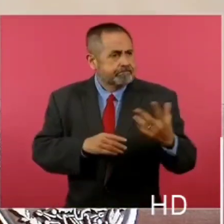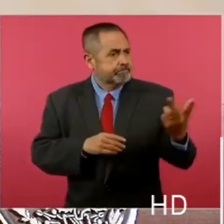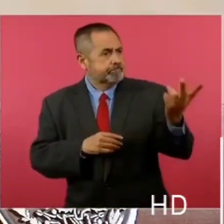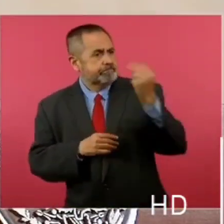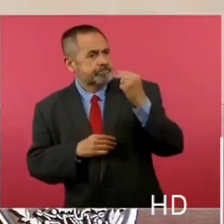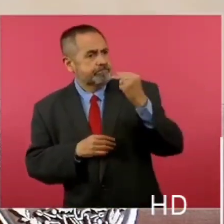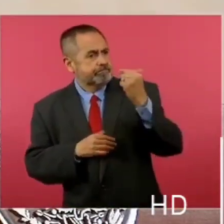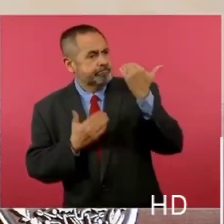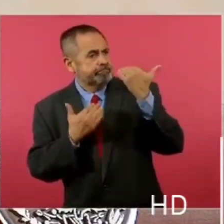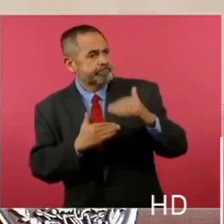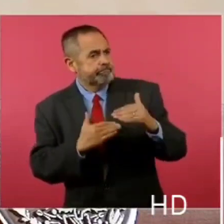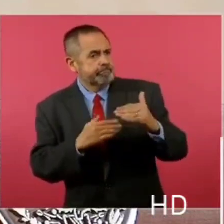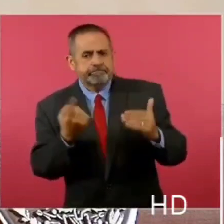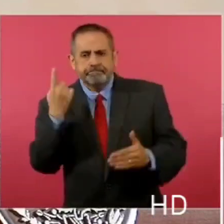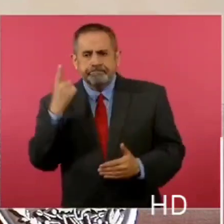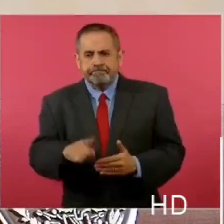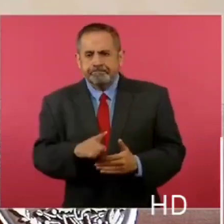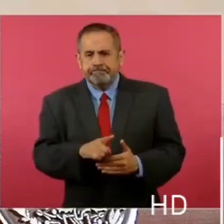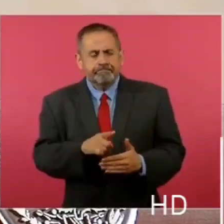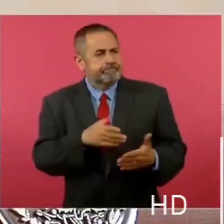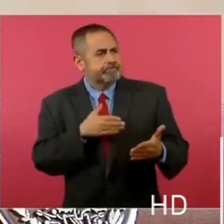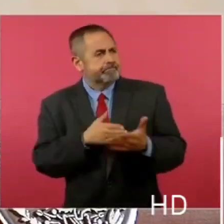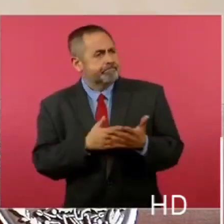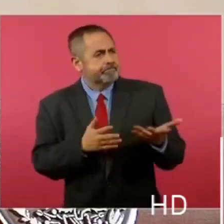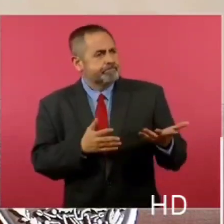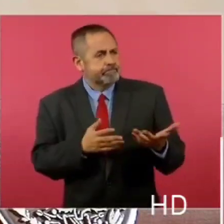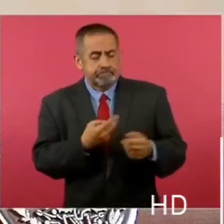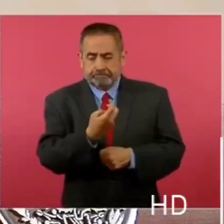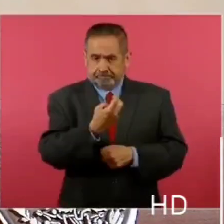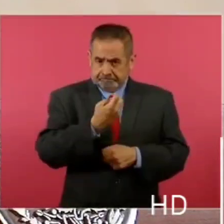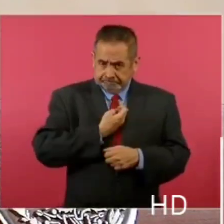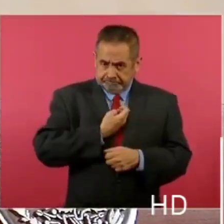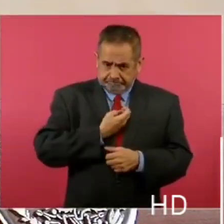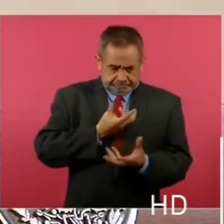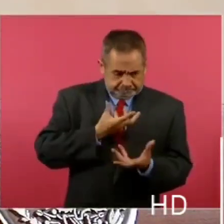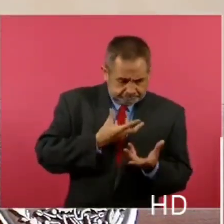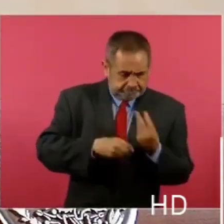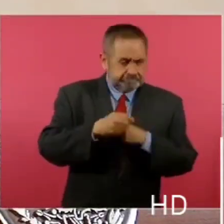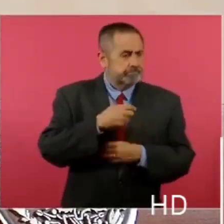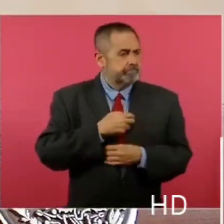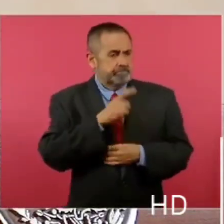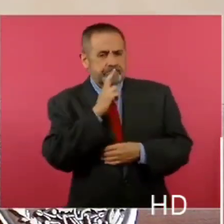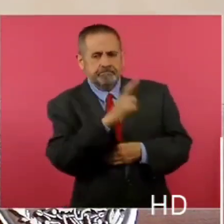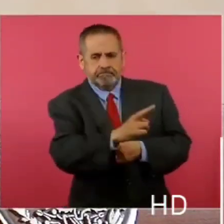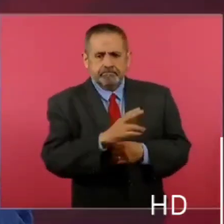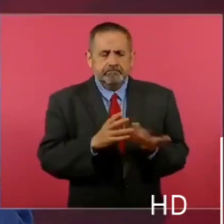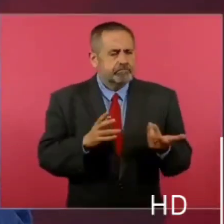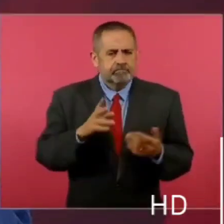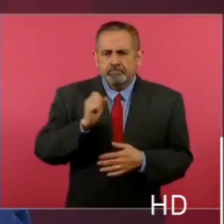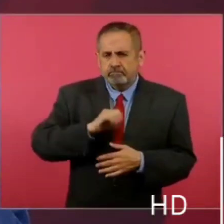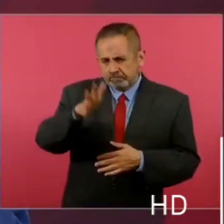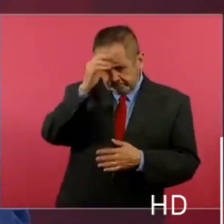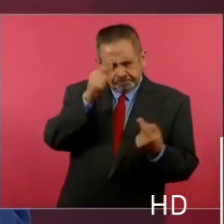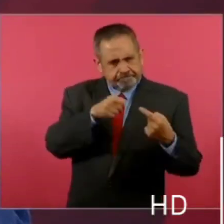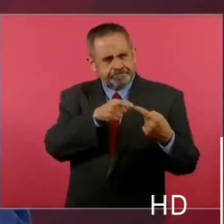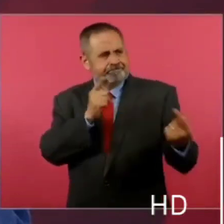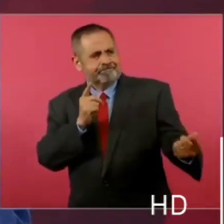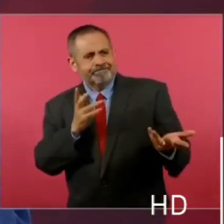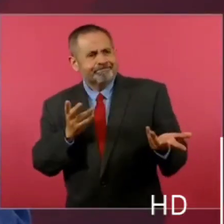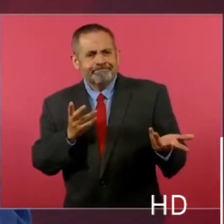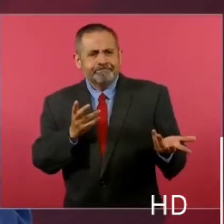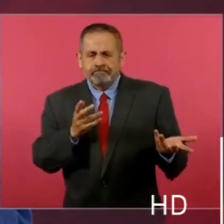la libertad de réplica, el derecho a disentir.